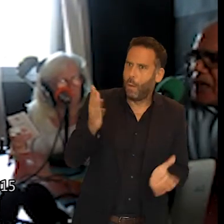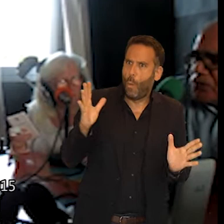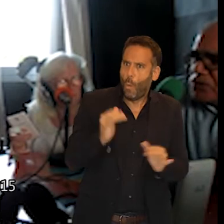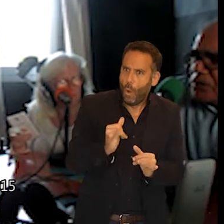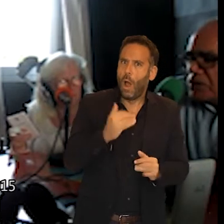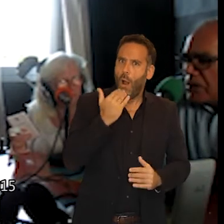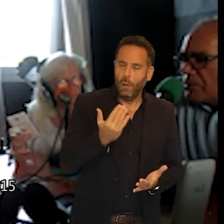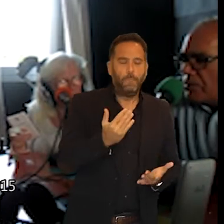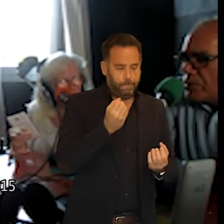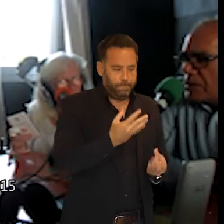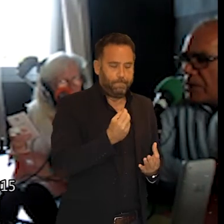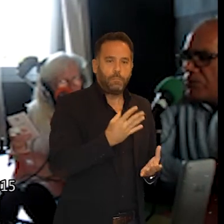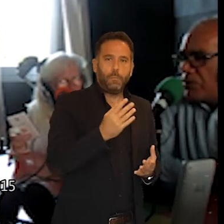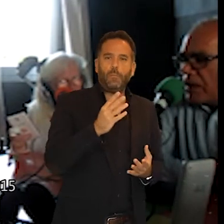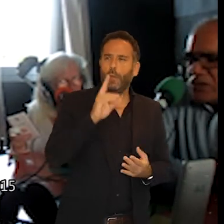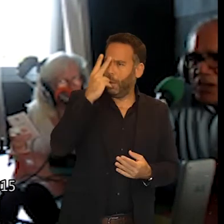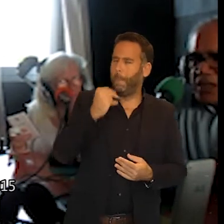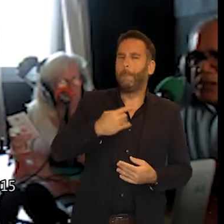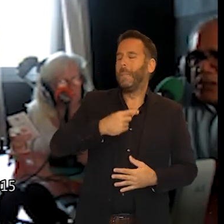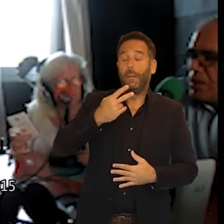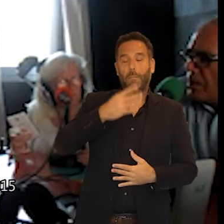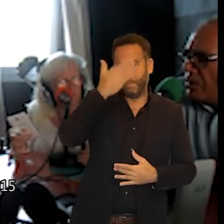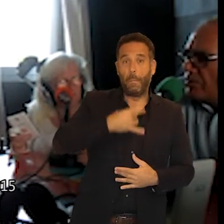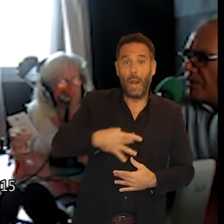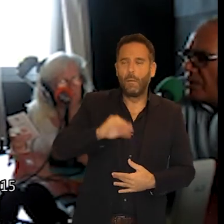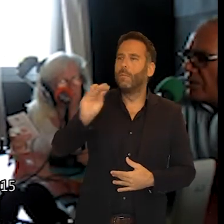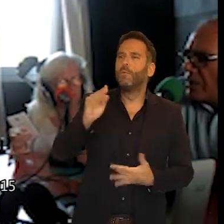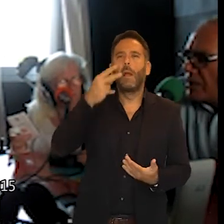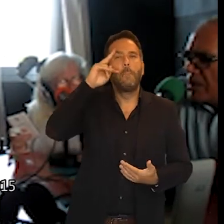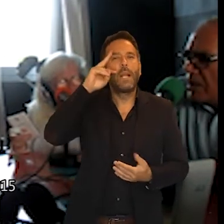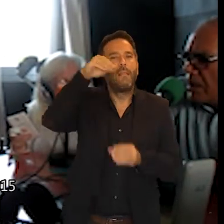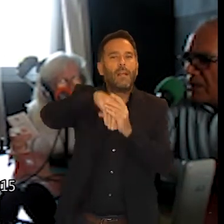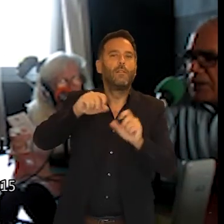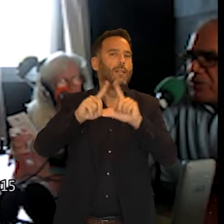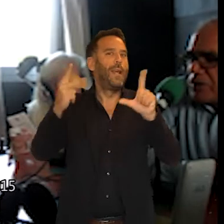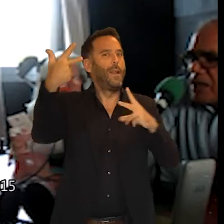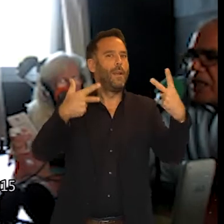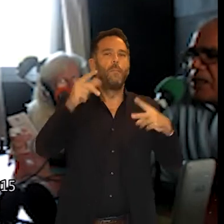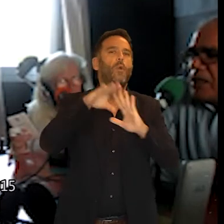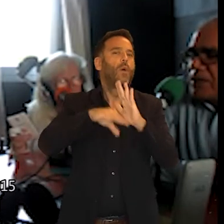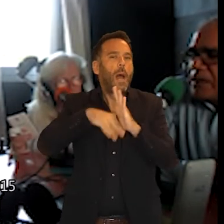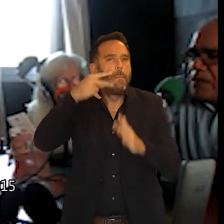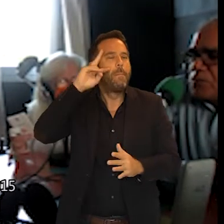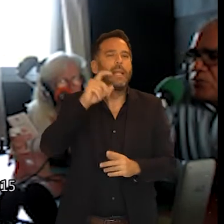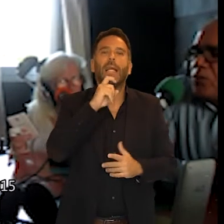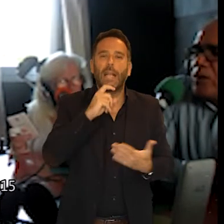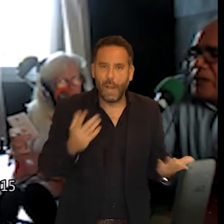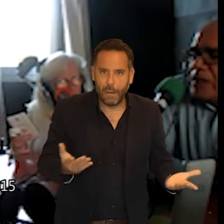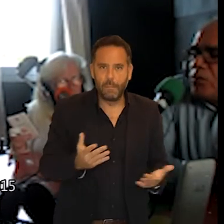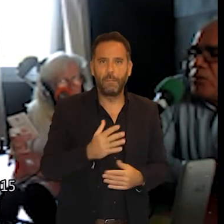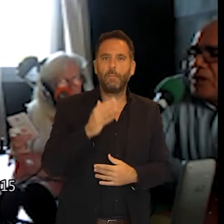vaya, nos gustaría que nos comentarais, bueno, cuál es la experiencia de vosotros en el programa. Y que nos diera ahí más o menos